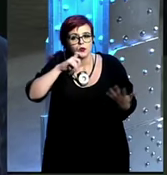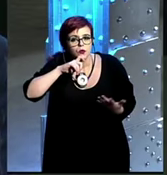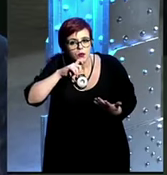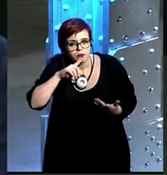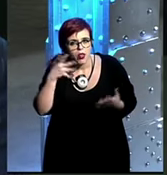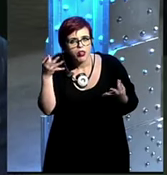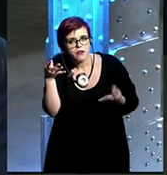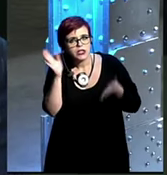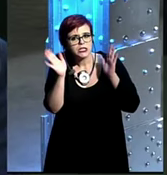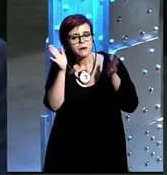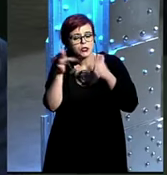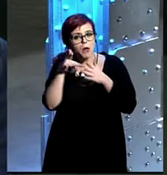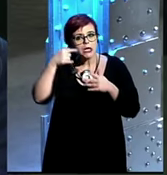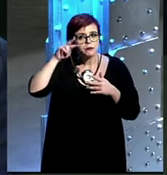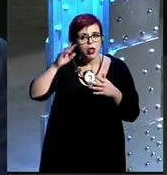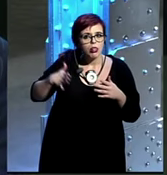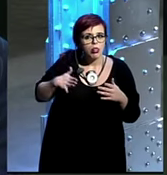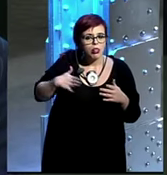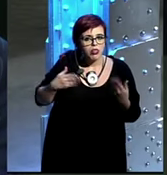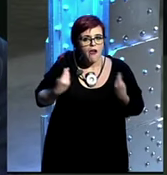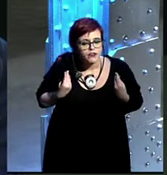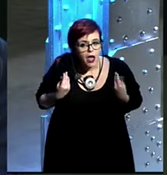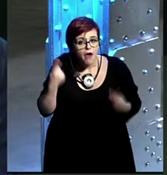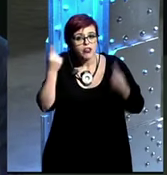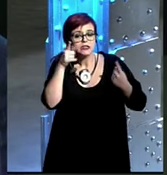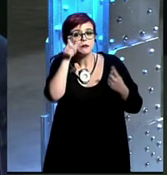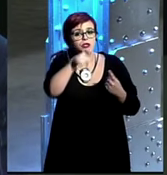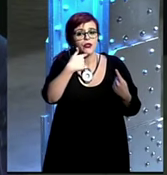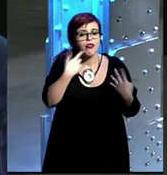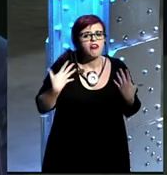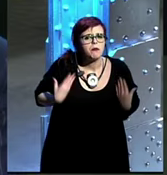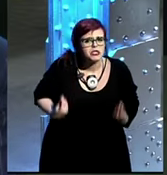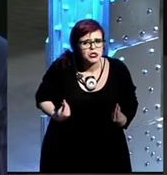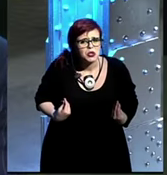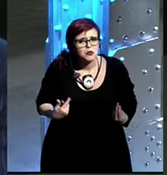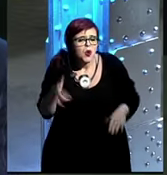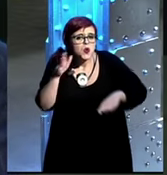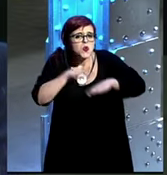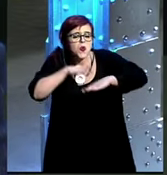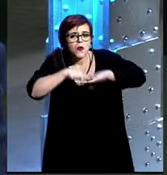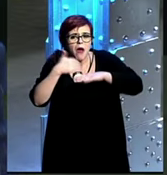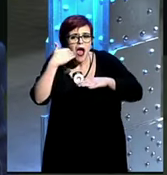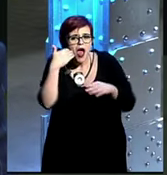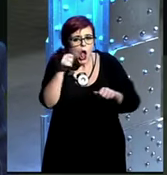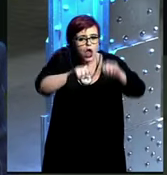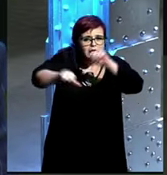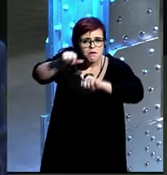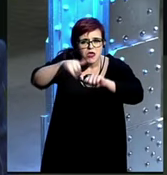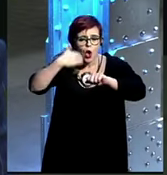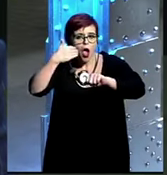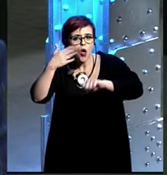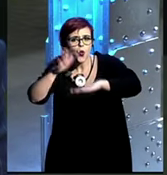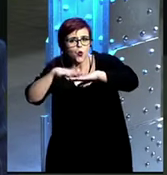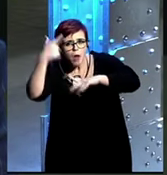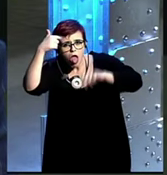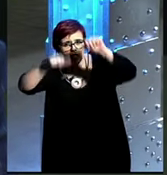relacionadas con mi experiencia vital. Hay gente que dice que su depresión viene de algo extraño y químico, así que lo tendrá que tratar de forma química. Y no